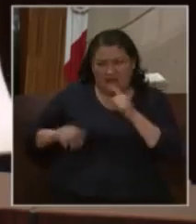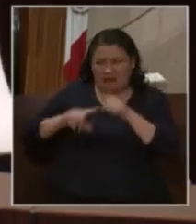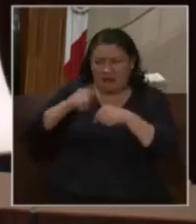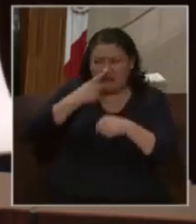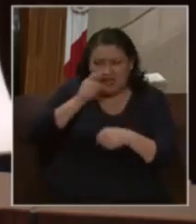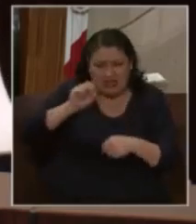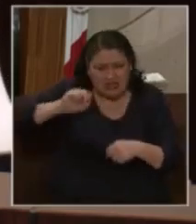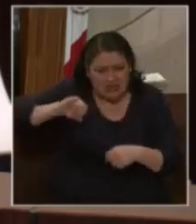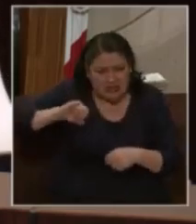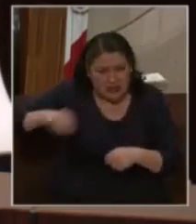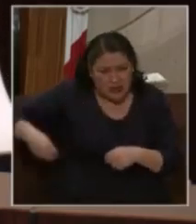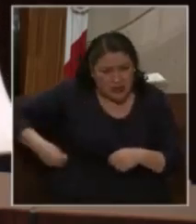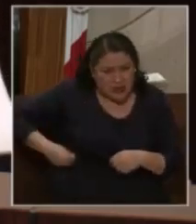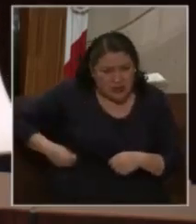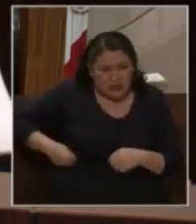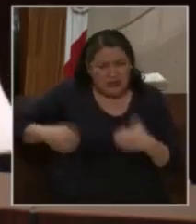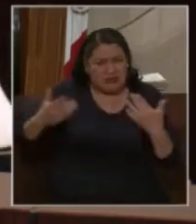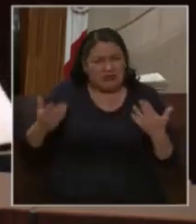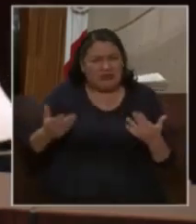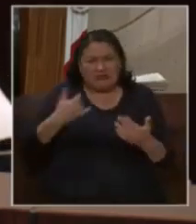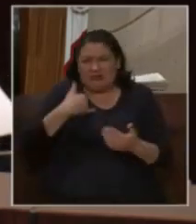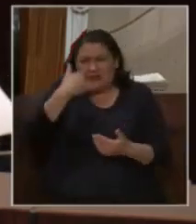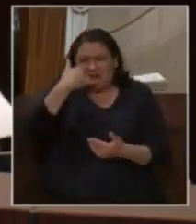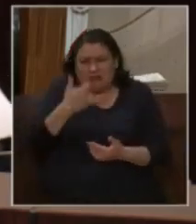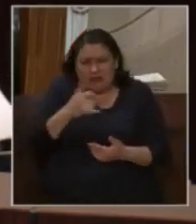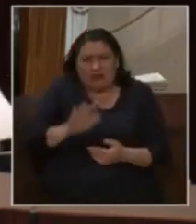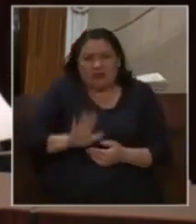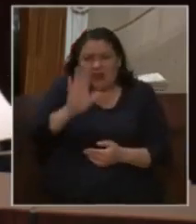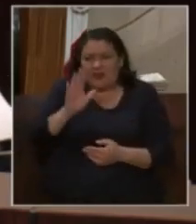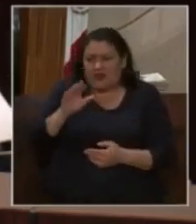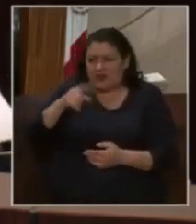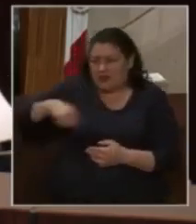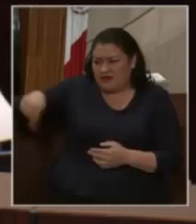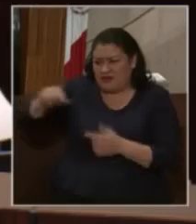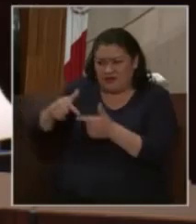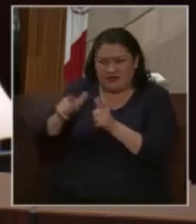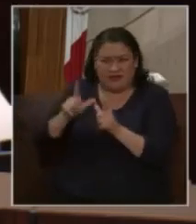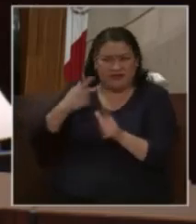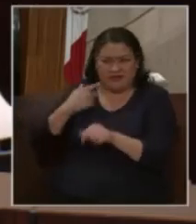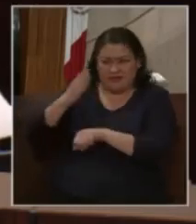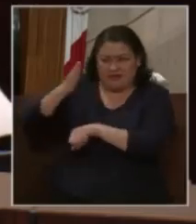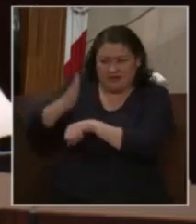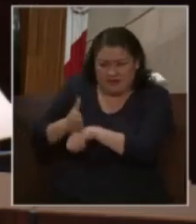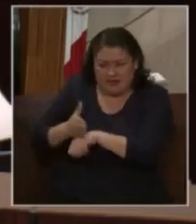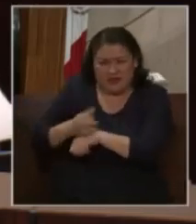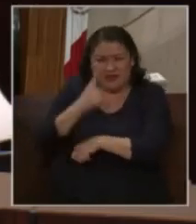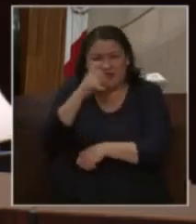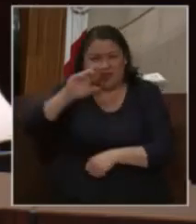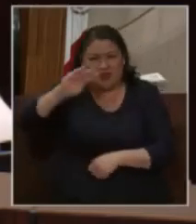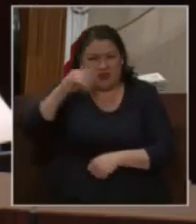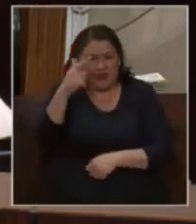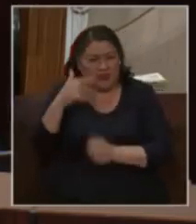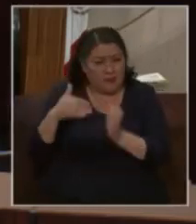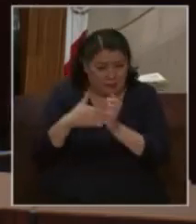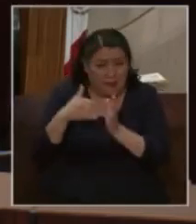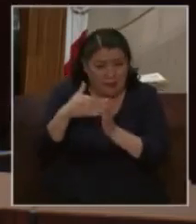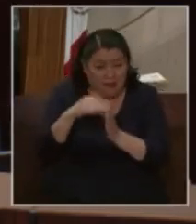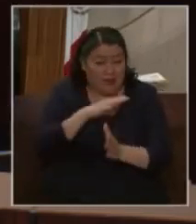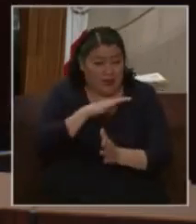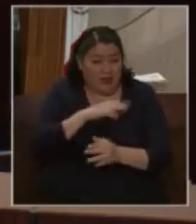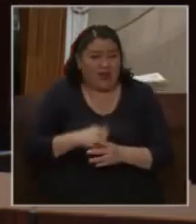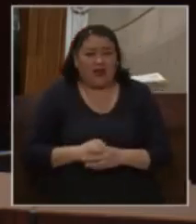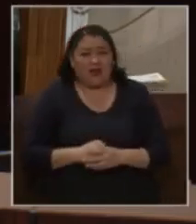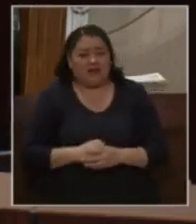combate, que representa incluso la imposición de una sanción por alrededor de 197 millones de pesos.